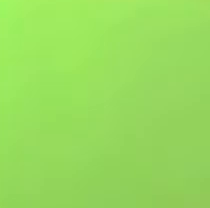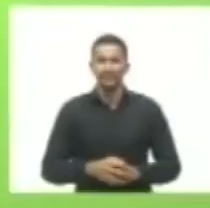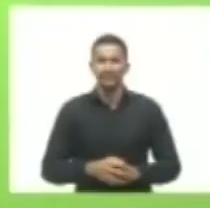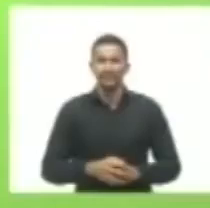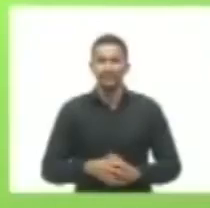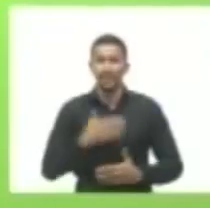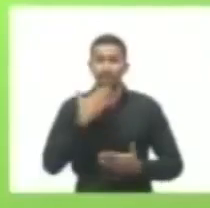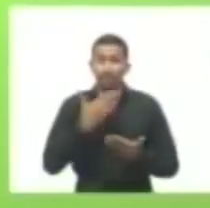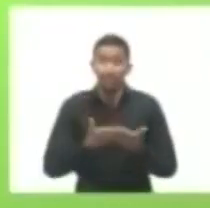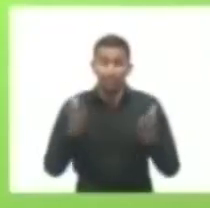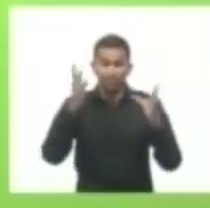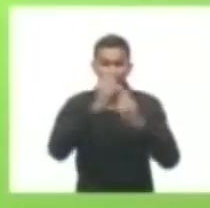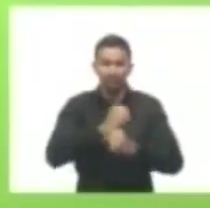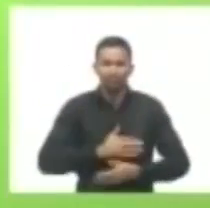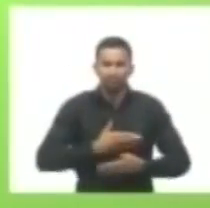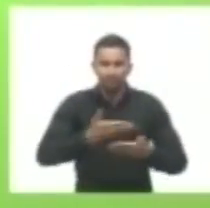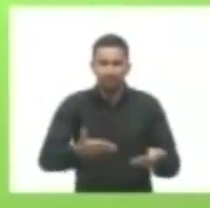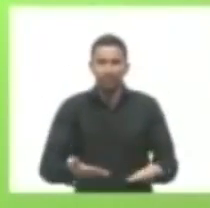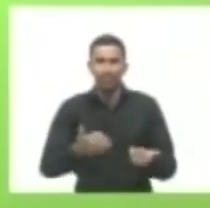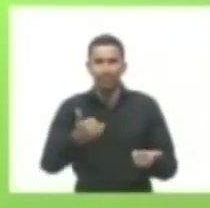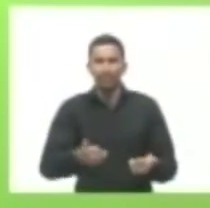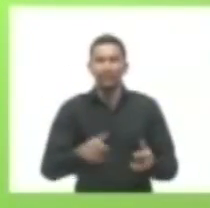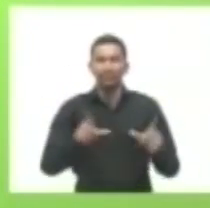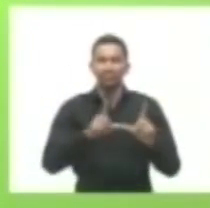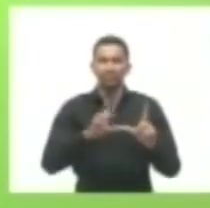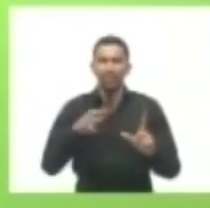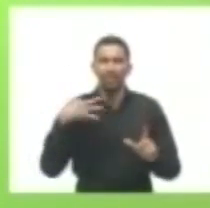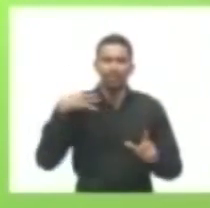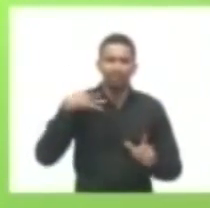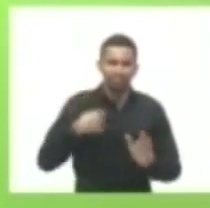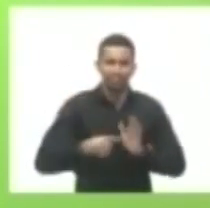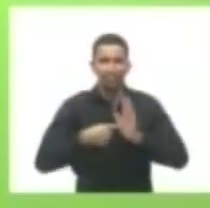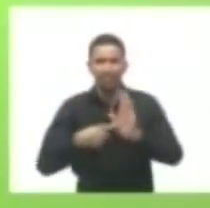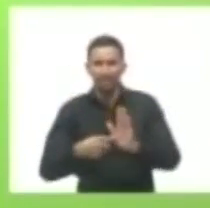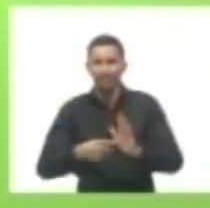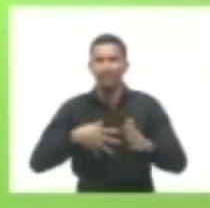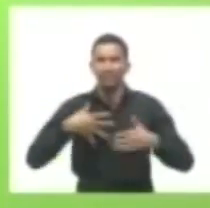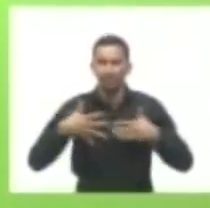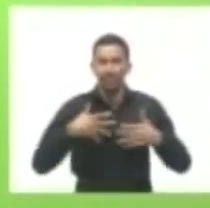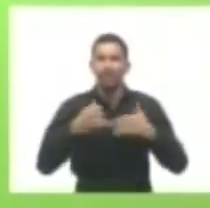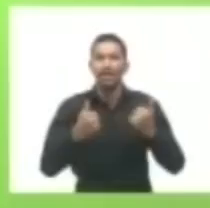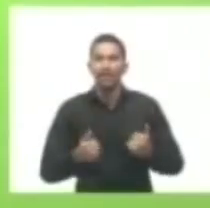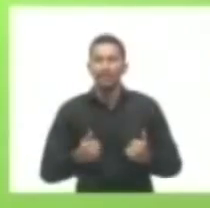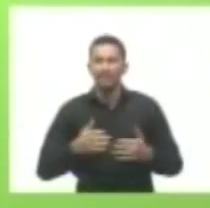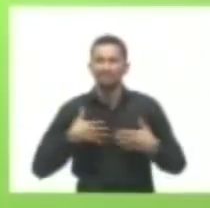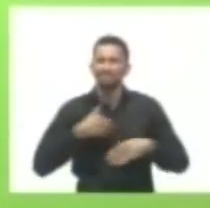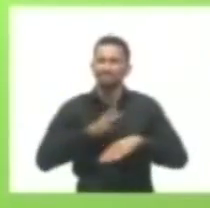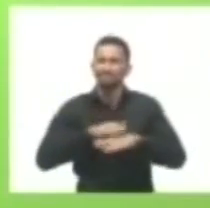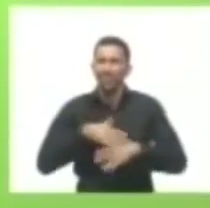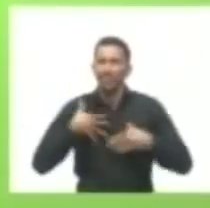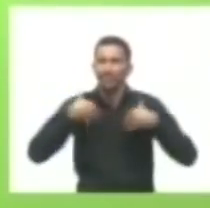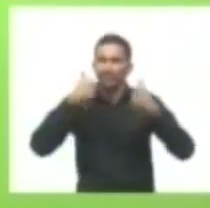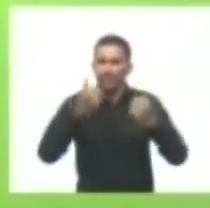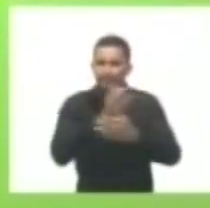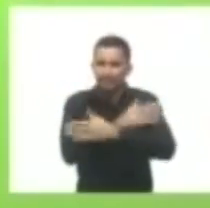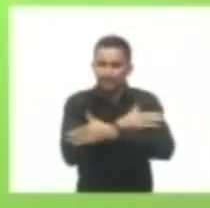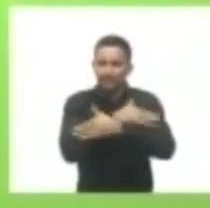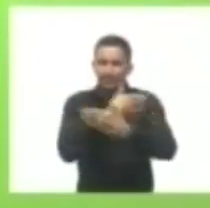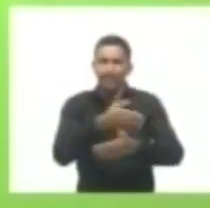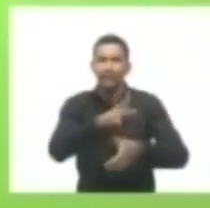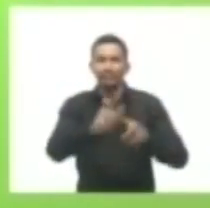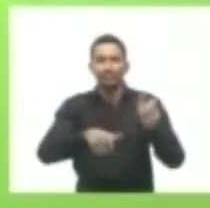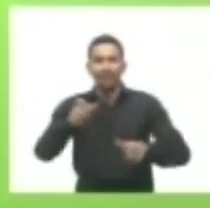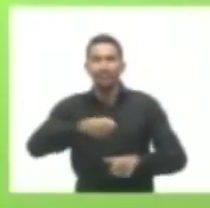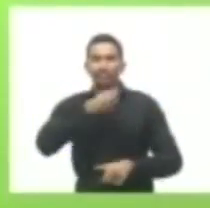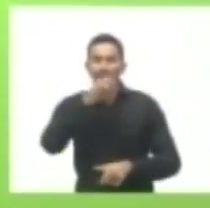Muy buenas noches y bienvenidos a la sección del entretenimiento. Antes que nada, quisiera felicitar y agradecer a todos los